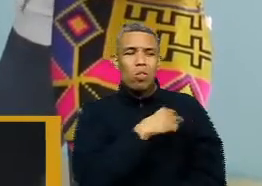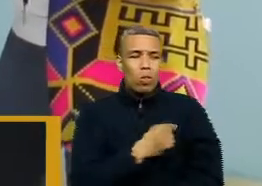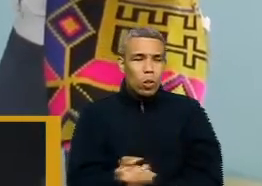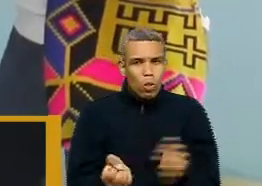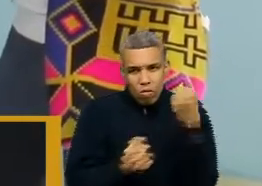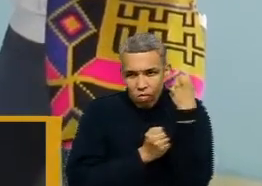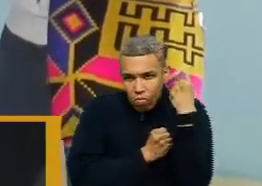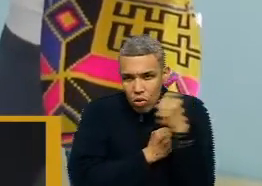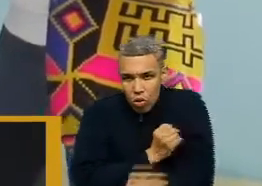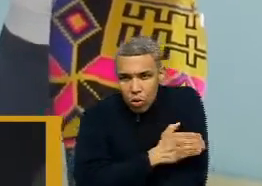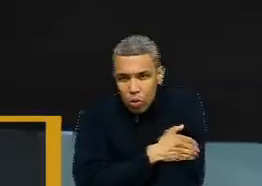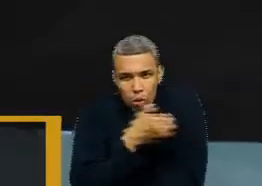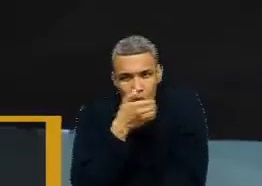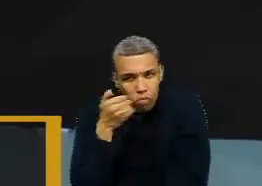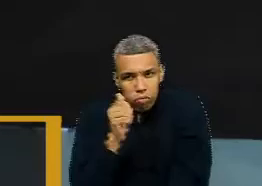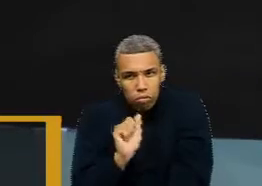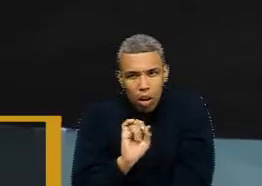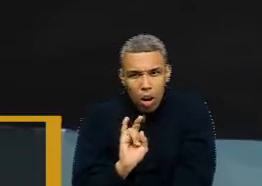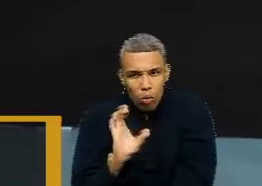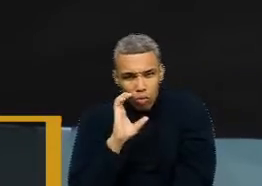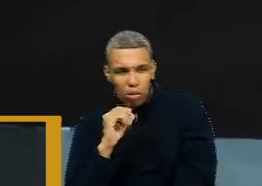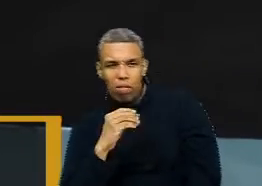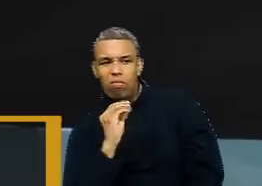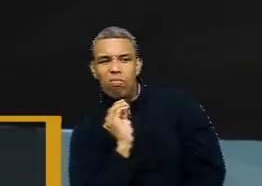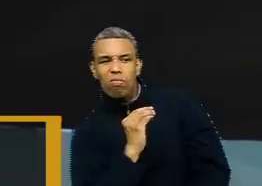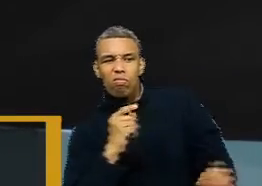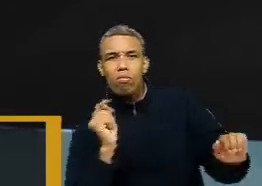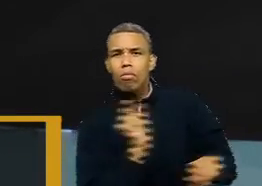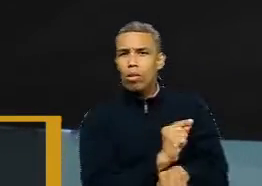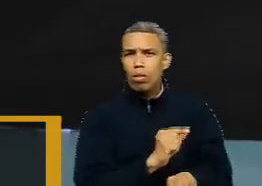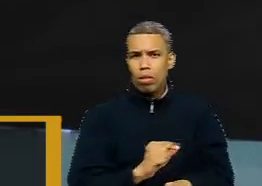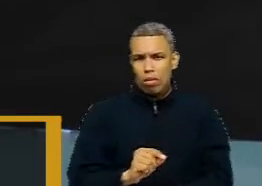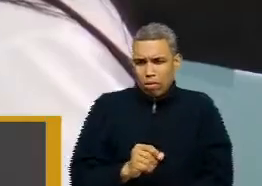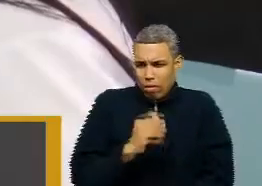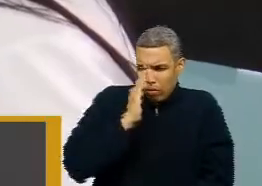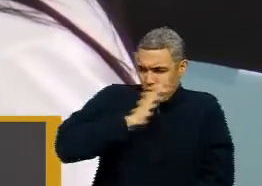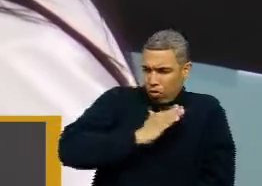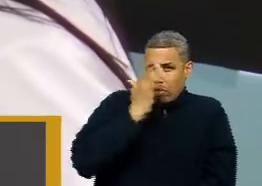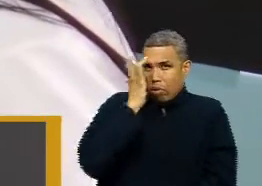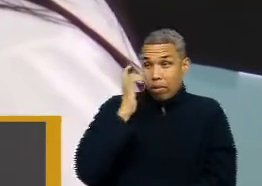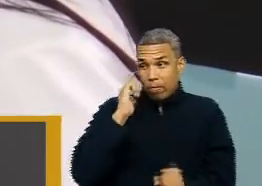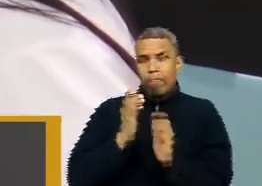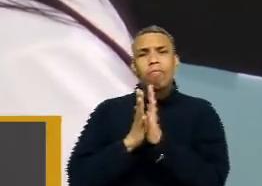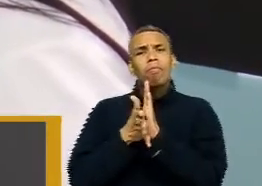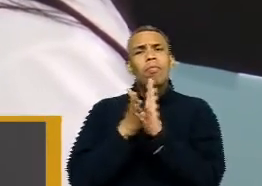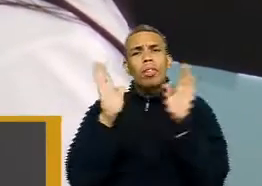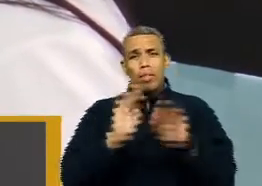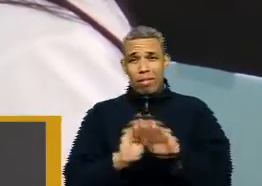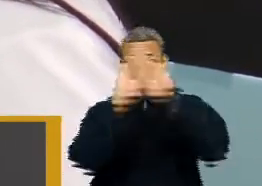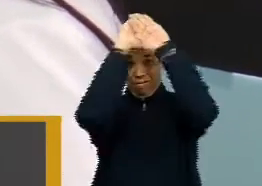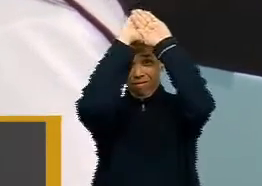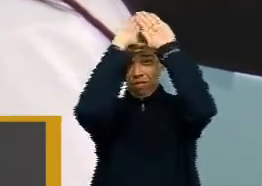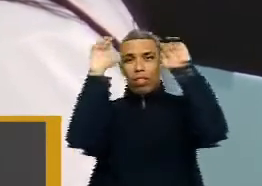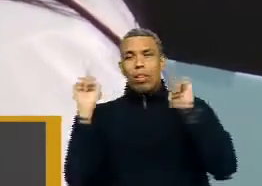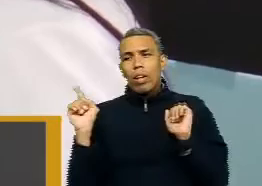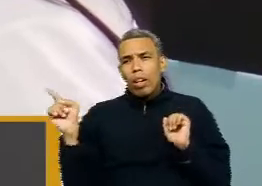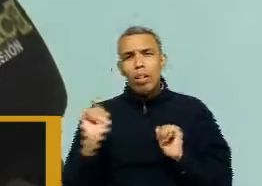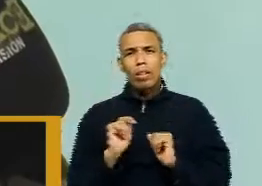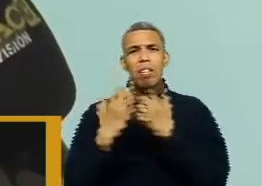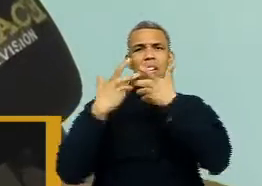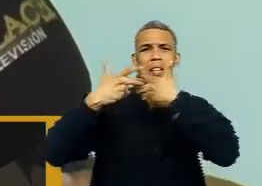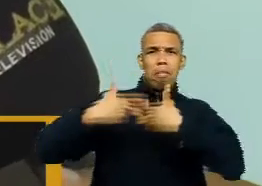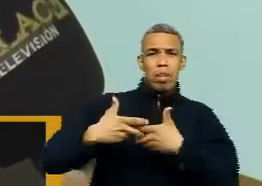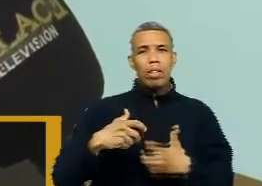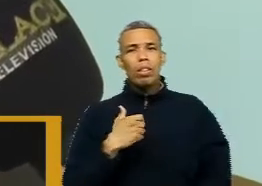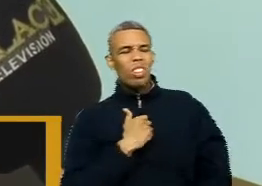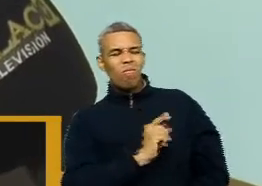que las exigencias de los perfiles para ocupar las vacantes no las tienen los vecinos del corregimiento del centro, lo que hace que el contratista traiga su personal a su amaño.